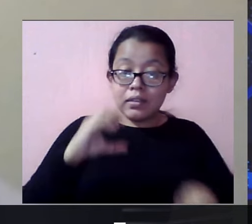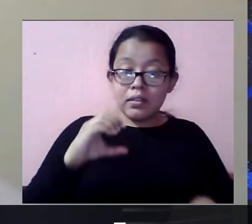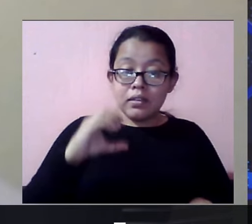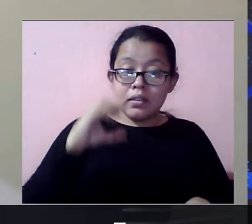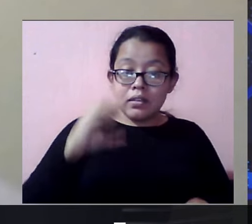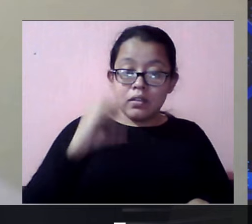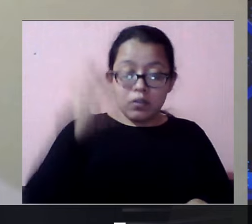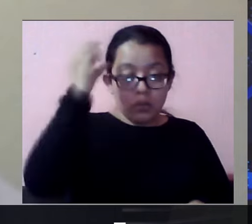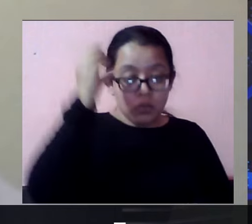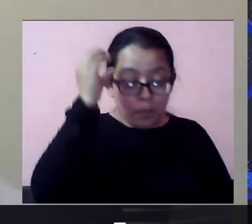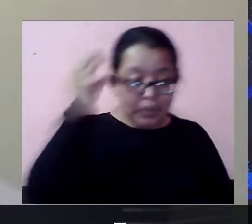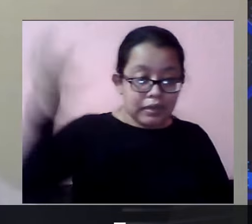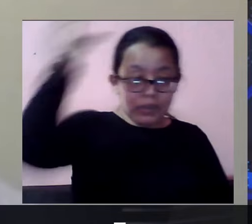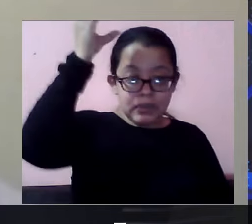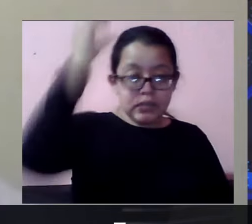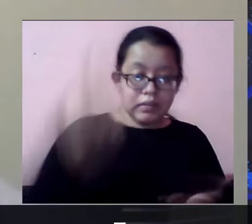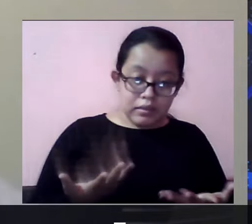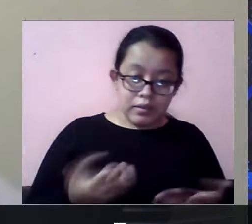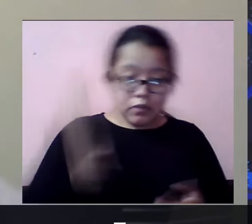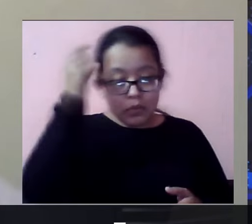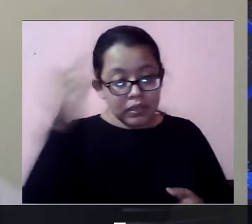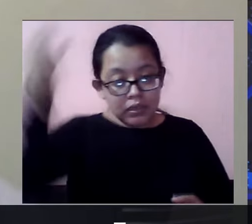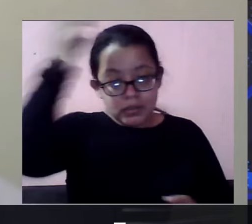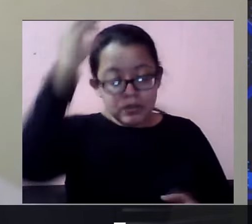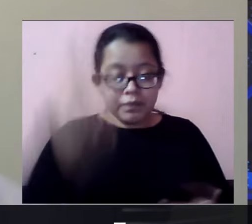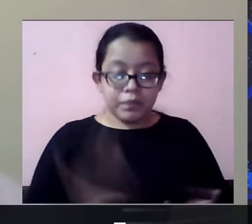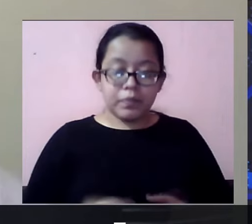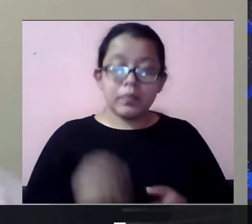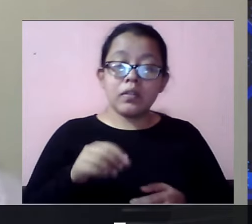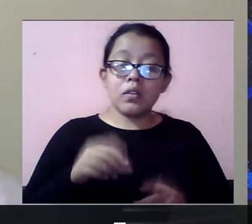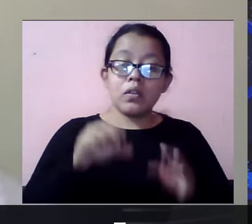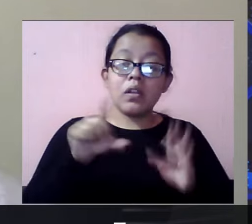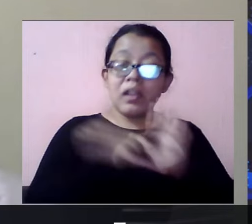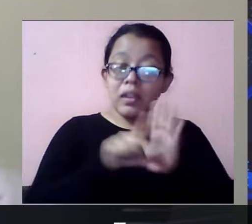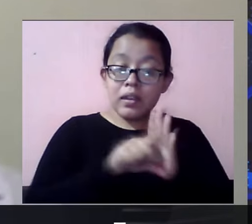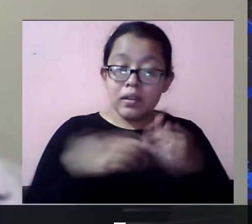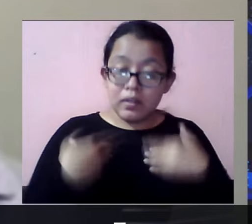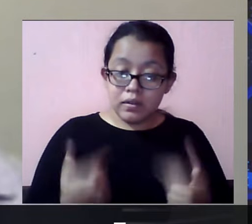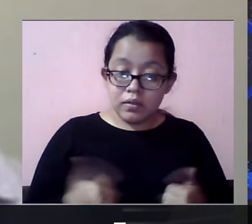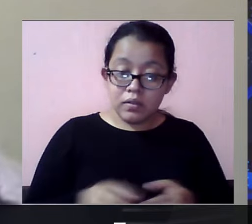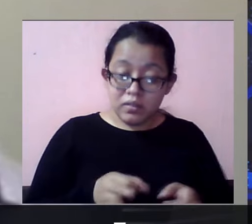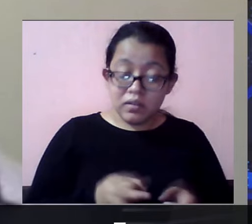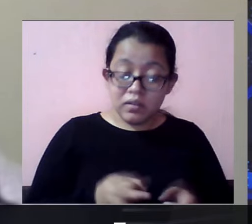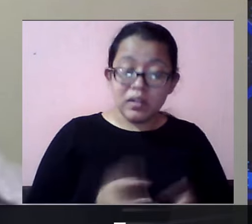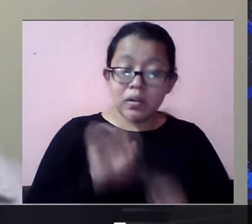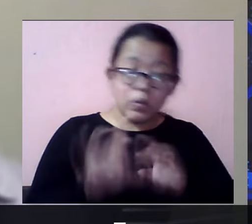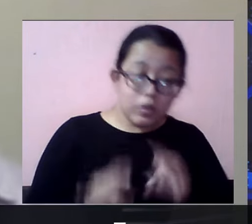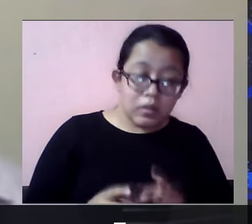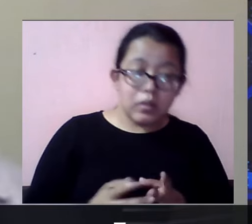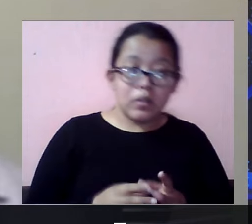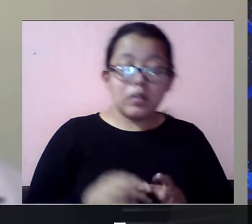manda descentralizar casi 50 competencias. Pero obviamente sería buenísimo que